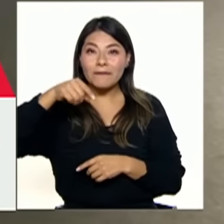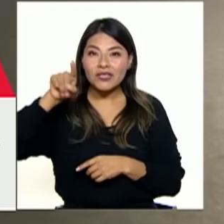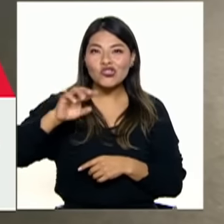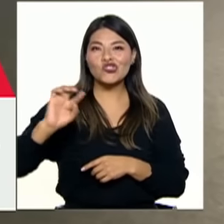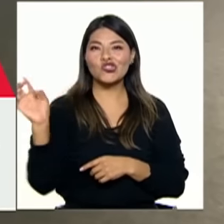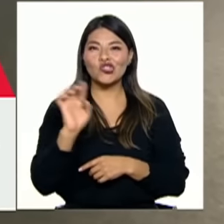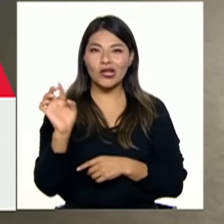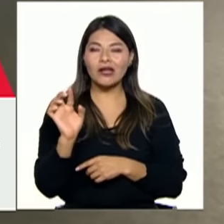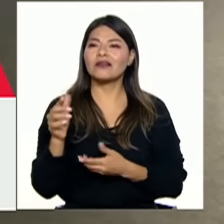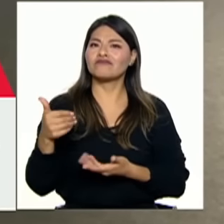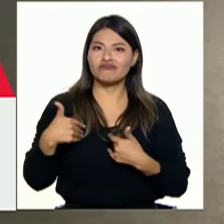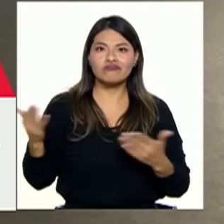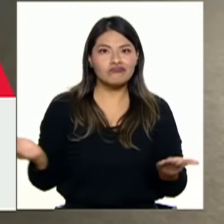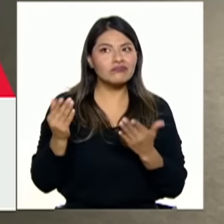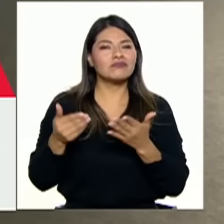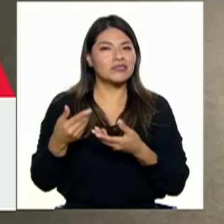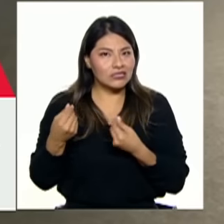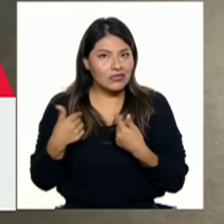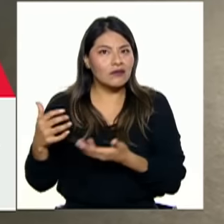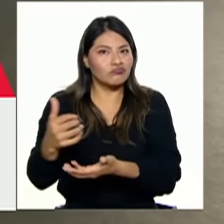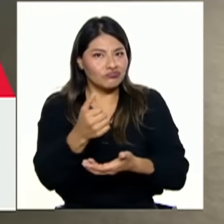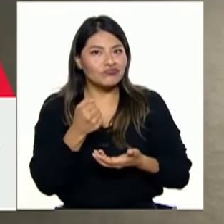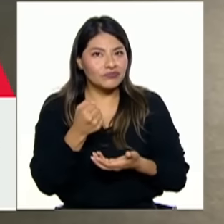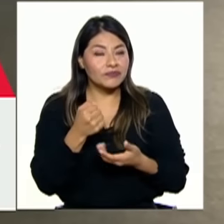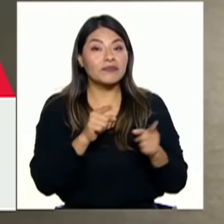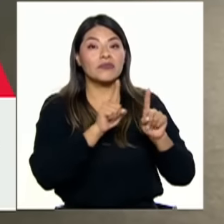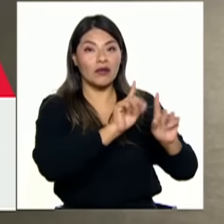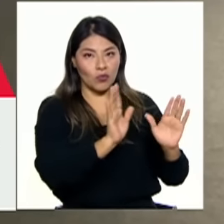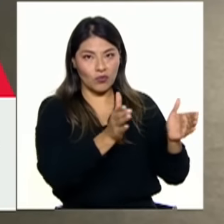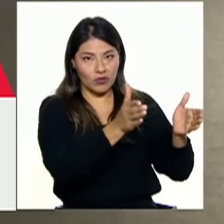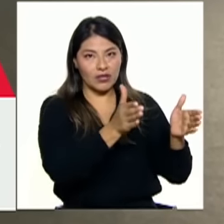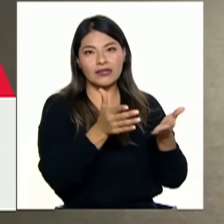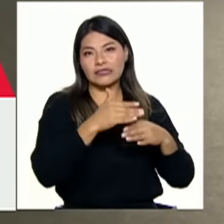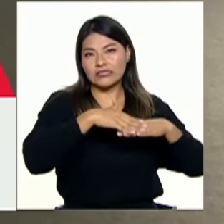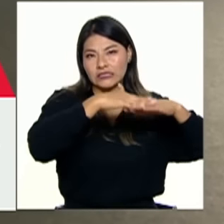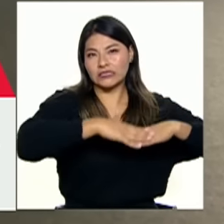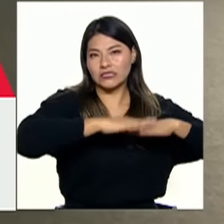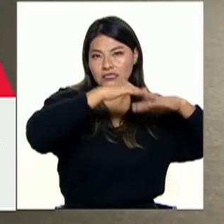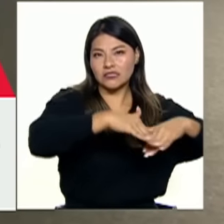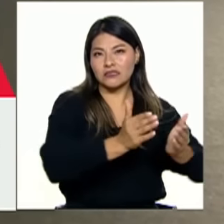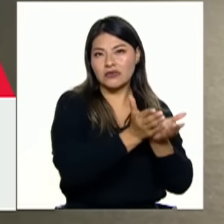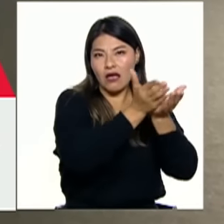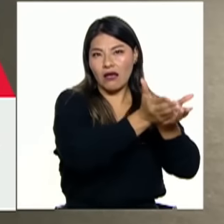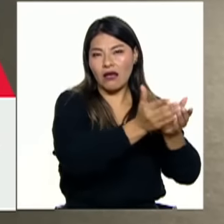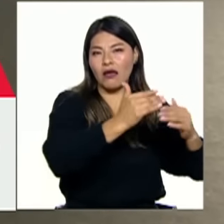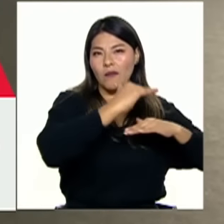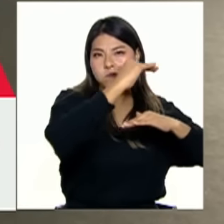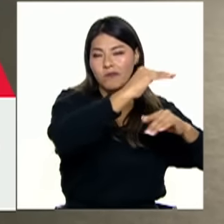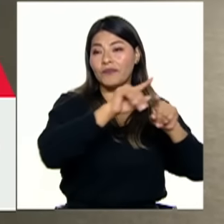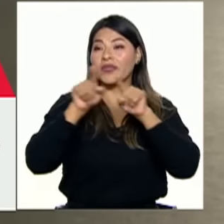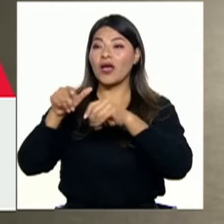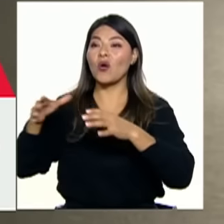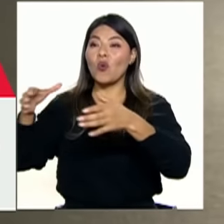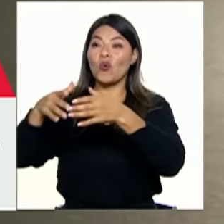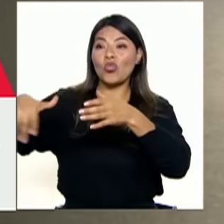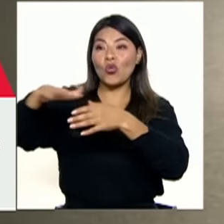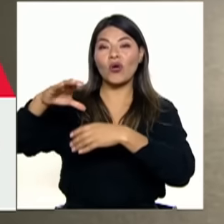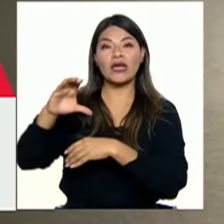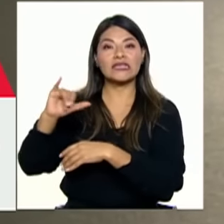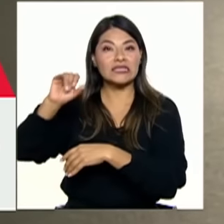para el país. Respecto a la industria naval, el Servicio Industrial de la Marina, SIMA, está encargado